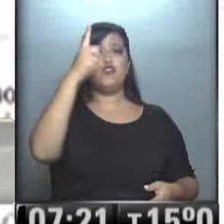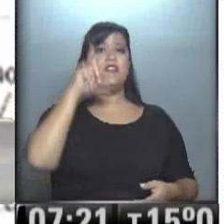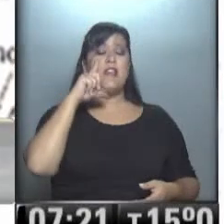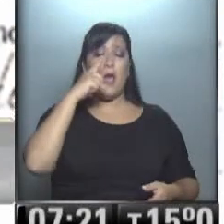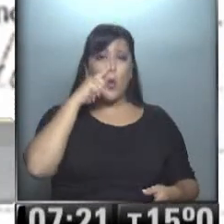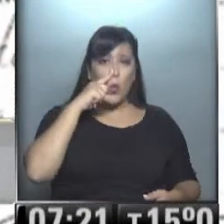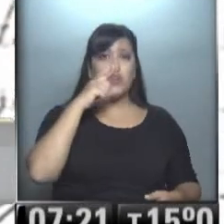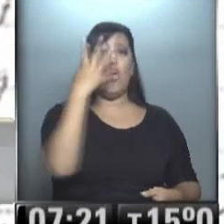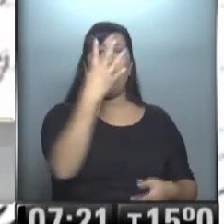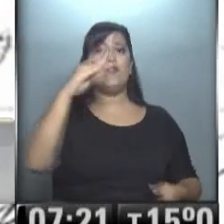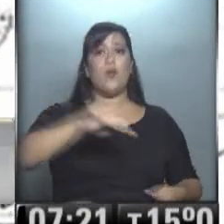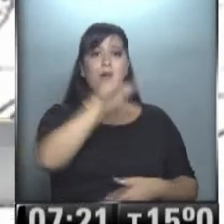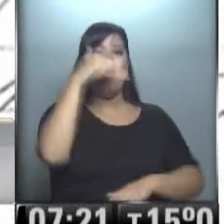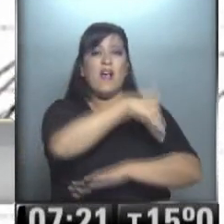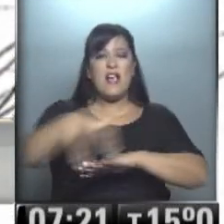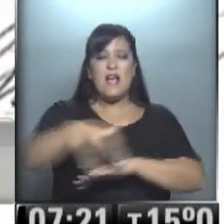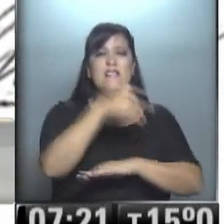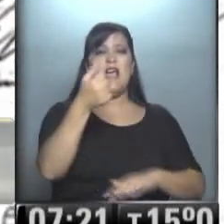4 de la madrugada en la calle Alsina